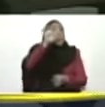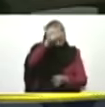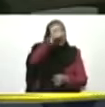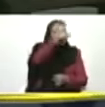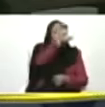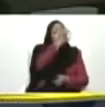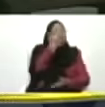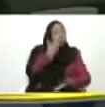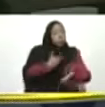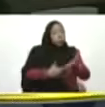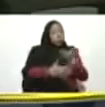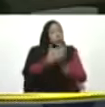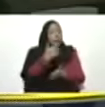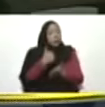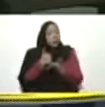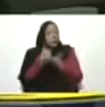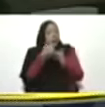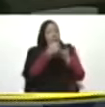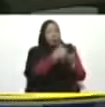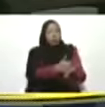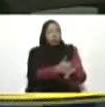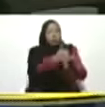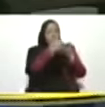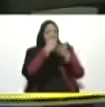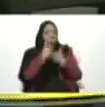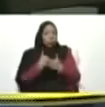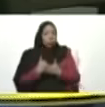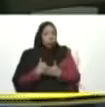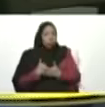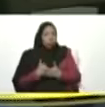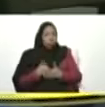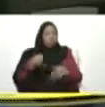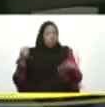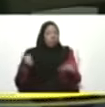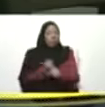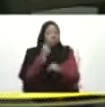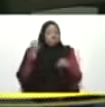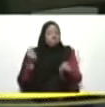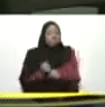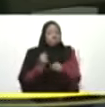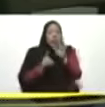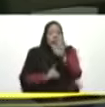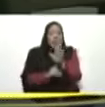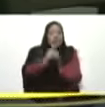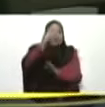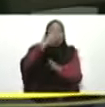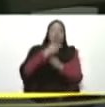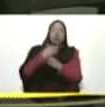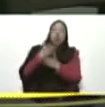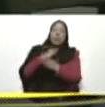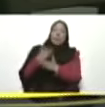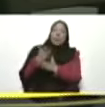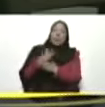de cooperación, de trabajo, de desarrollo compartido.